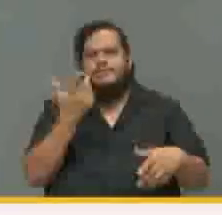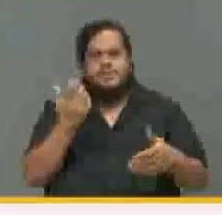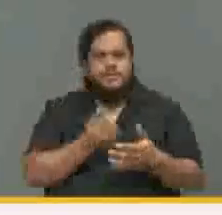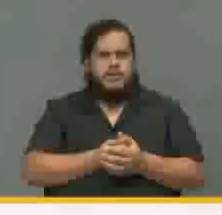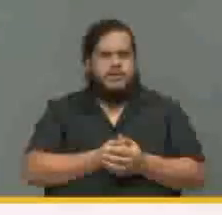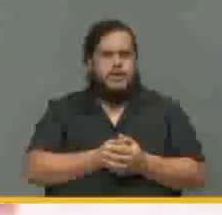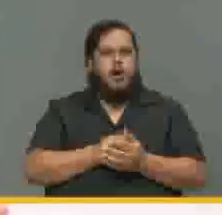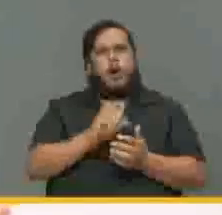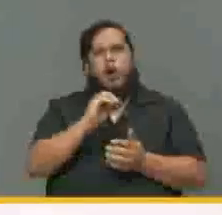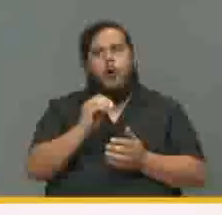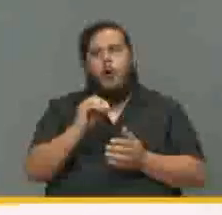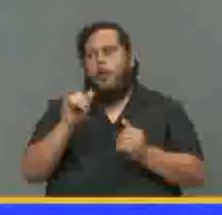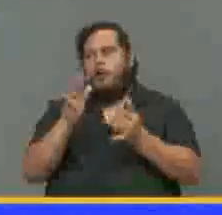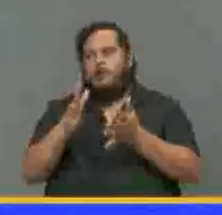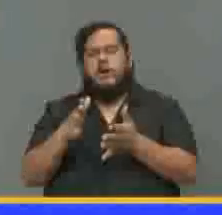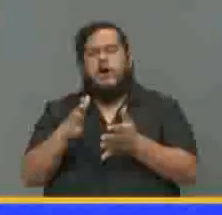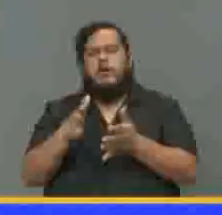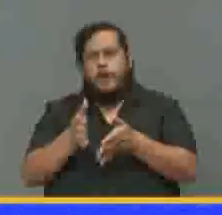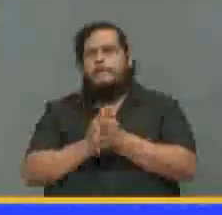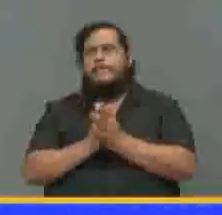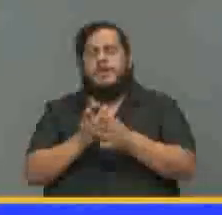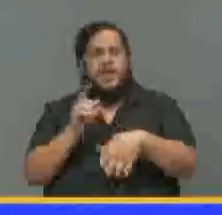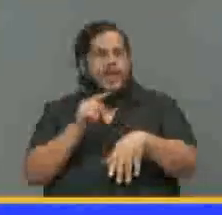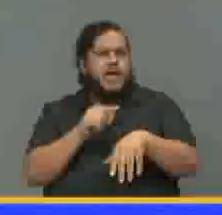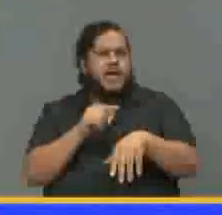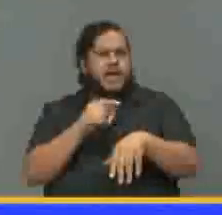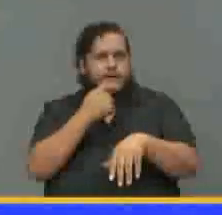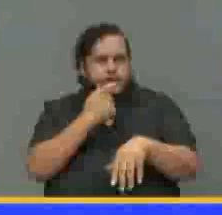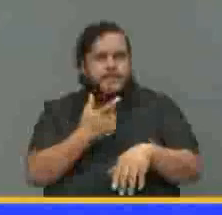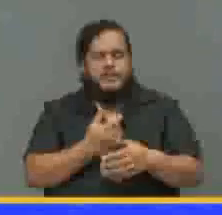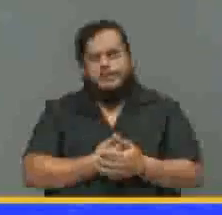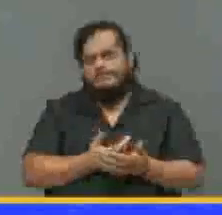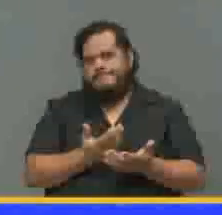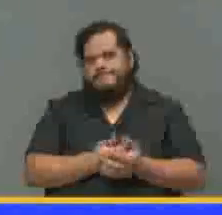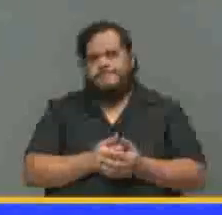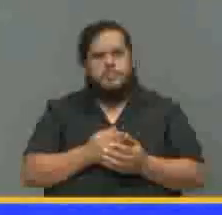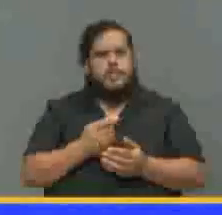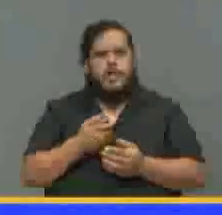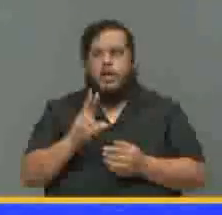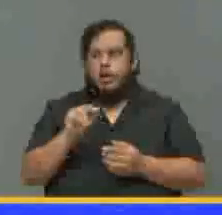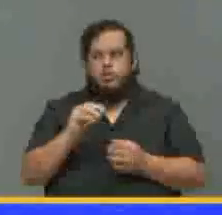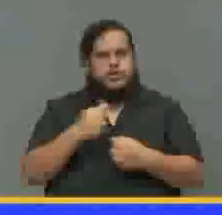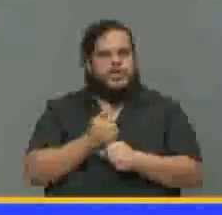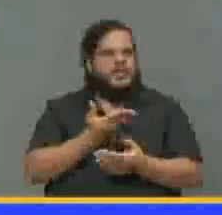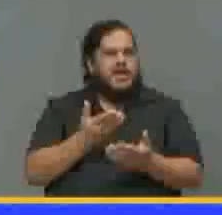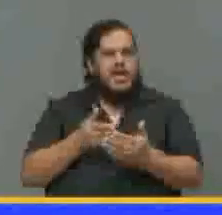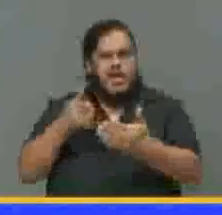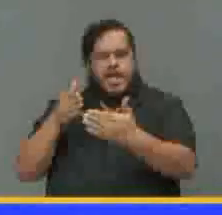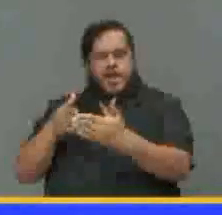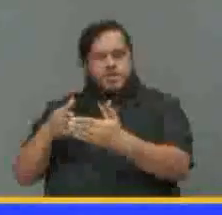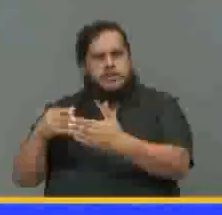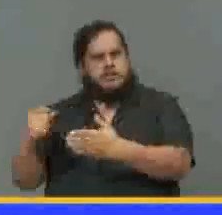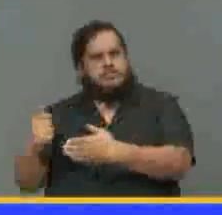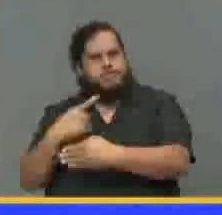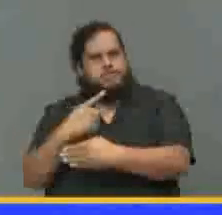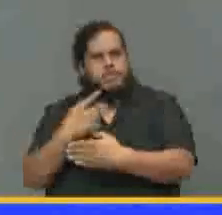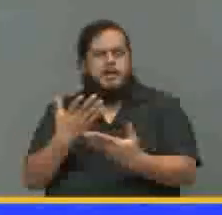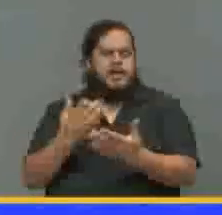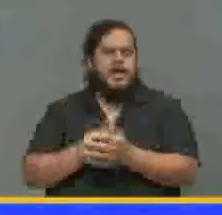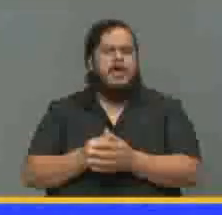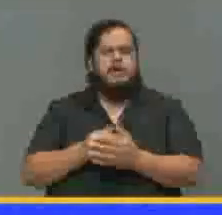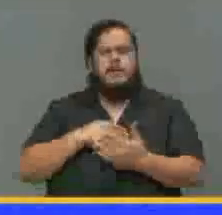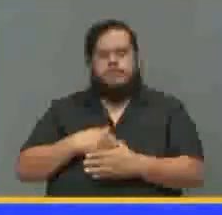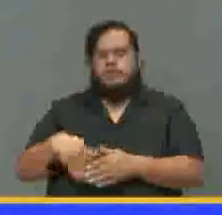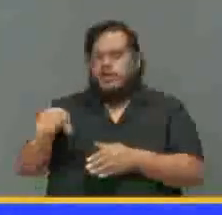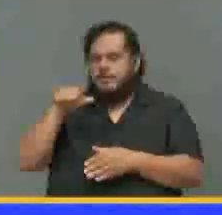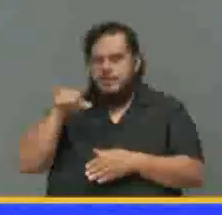jugador pide que pita. Pero ¿sabes qué no están haciendo? Lo que dijo Randall ahorita. Por ejemplo, los tiros de esquina es clásico. Vamos a llamarle la atención a